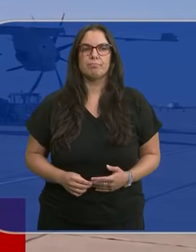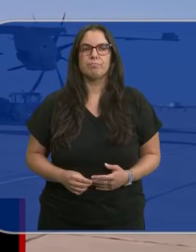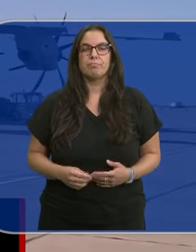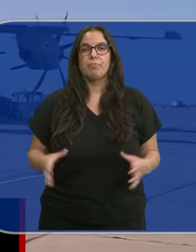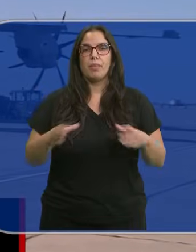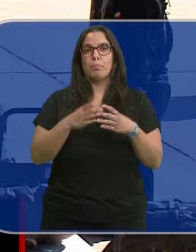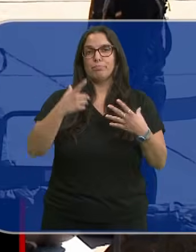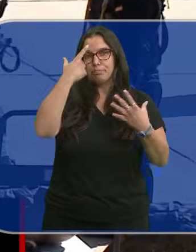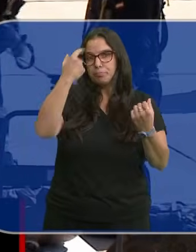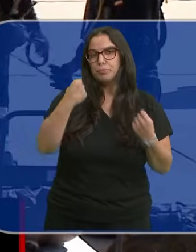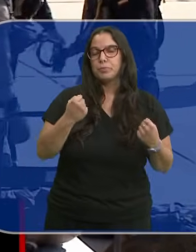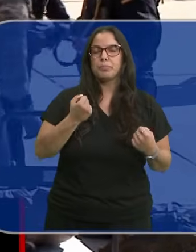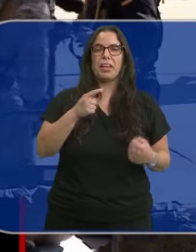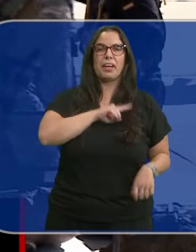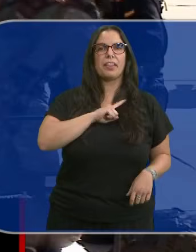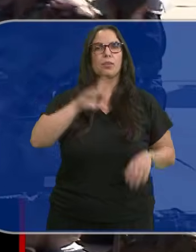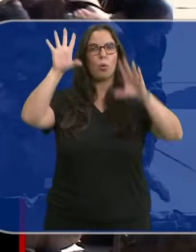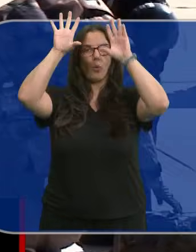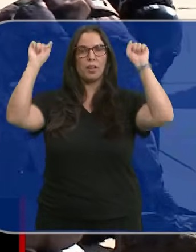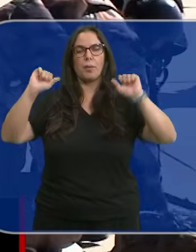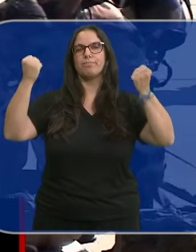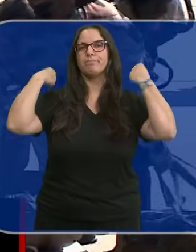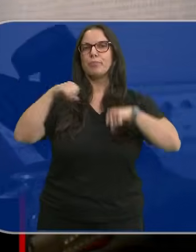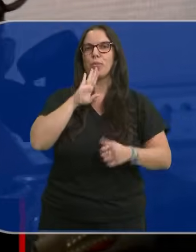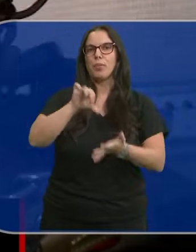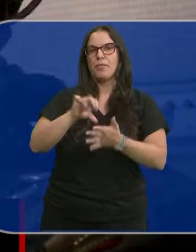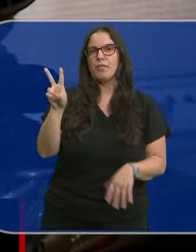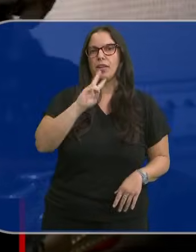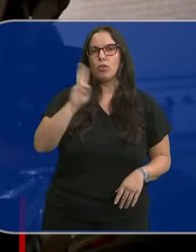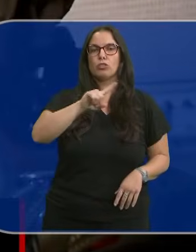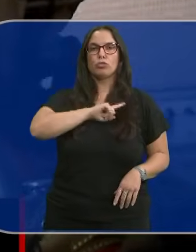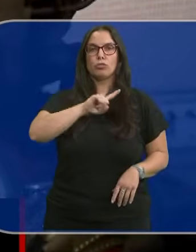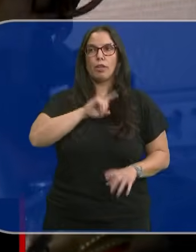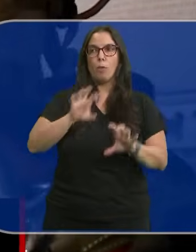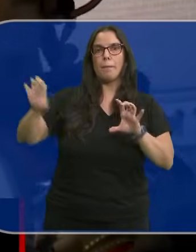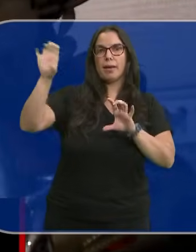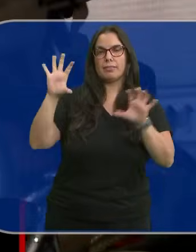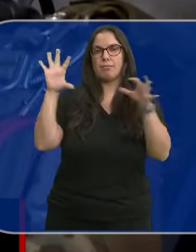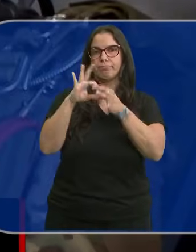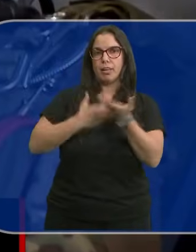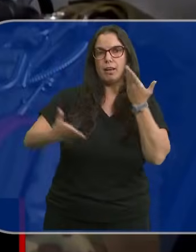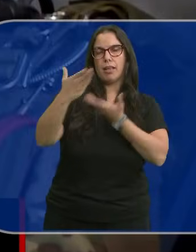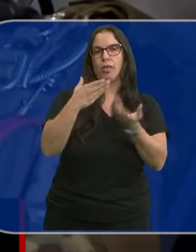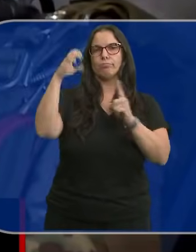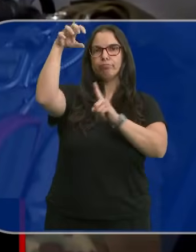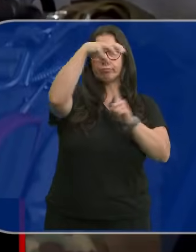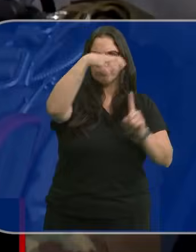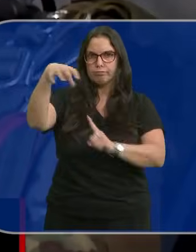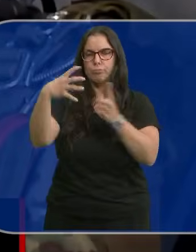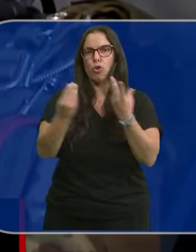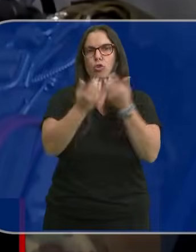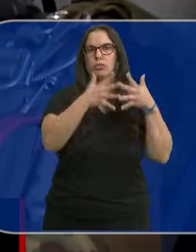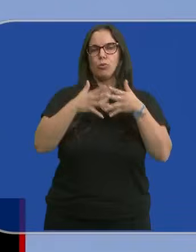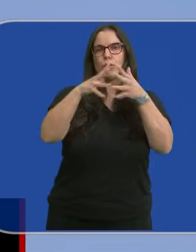Las fuerzas especiales del Ejército y la Guardia Civil se entrenan en Valladolid con soldados de países aliados. Maniobras de paracaidismo con Estados